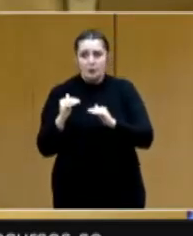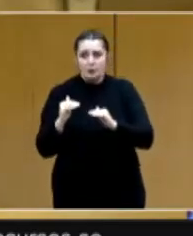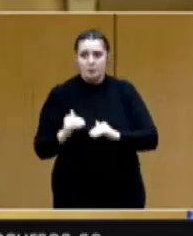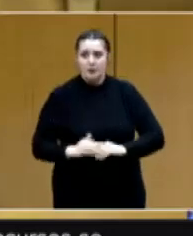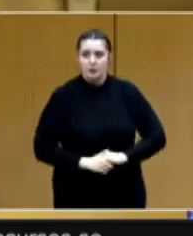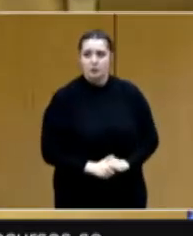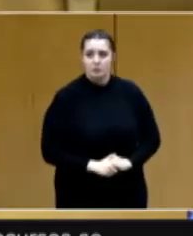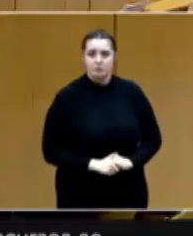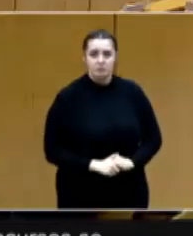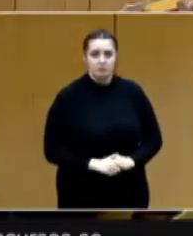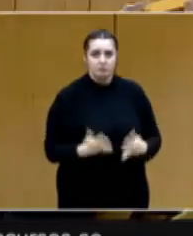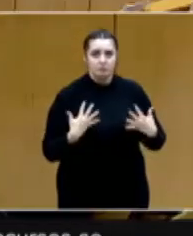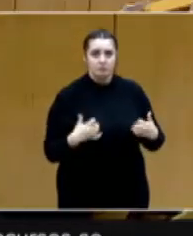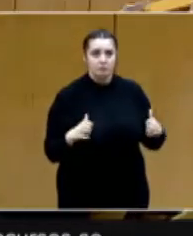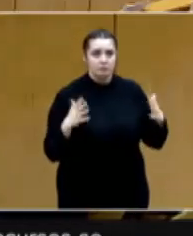personas